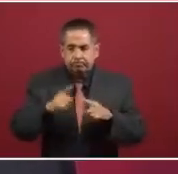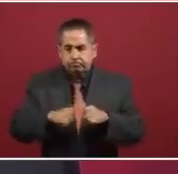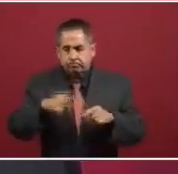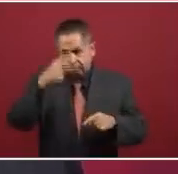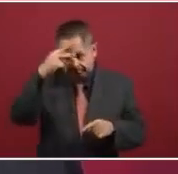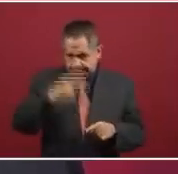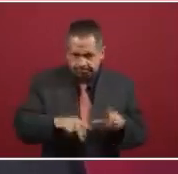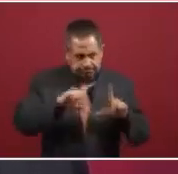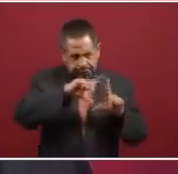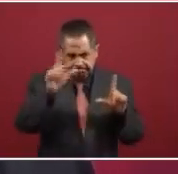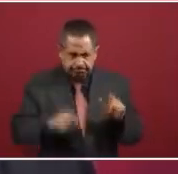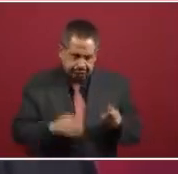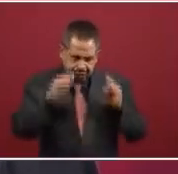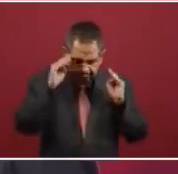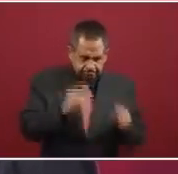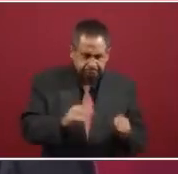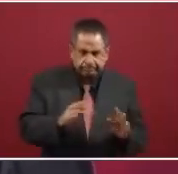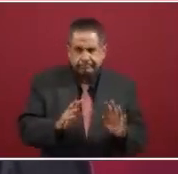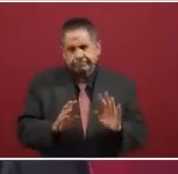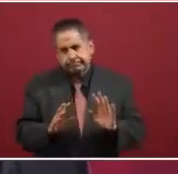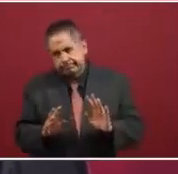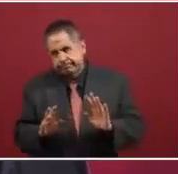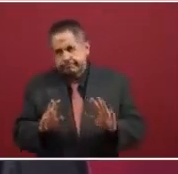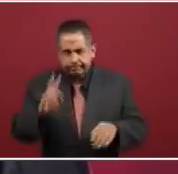asuntos nacionales.